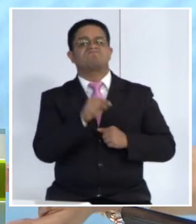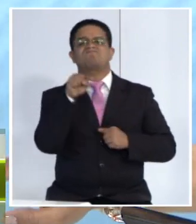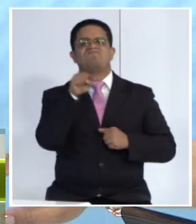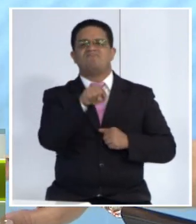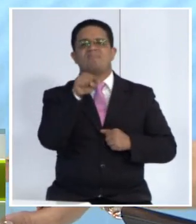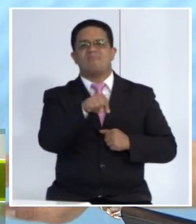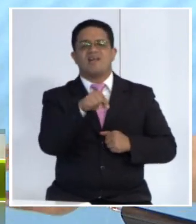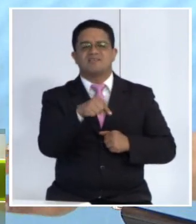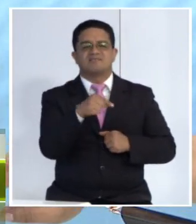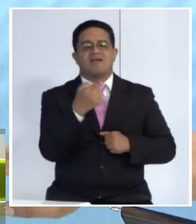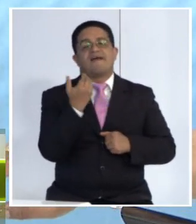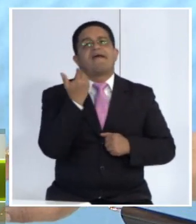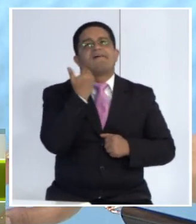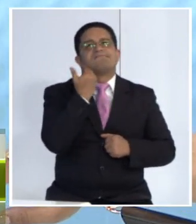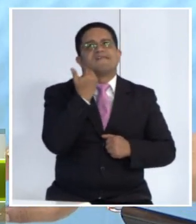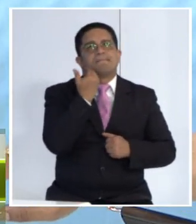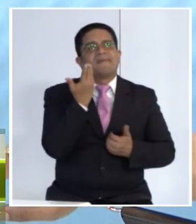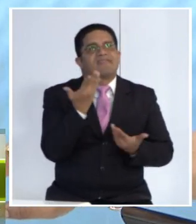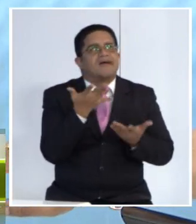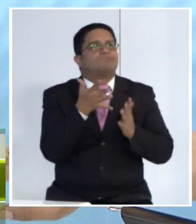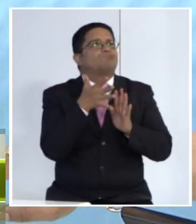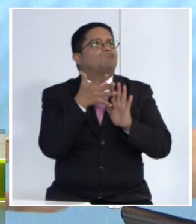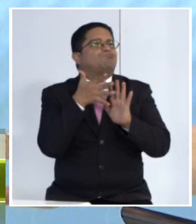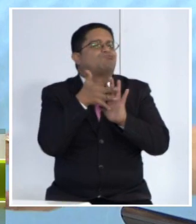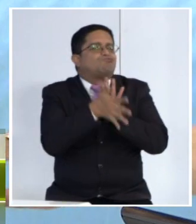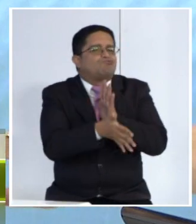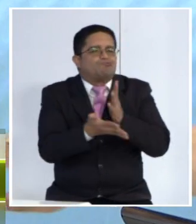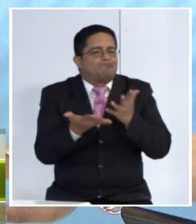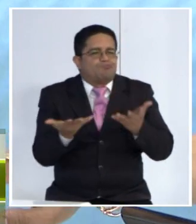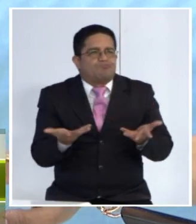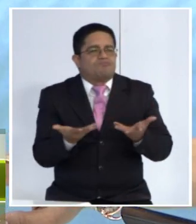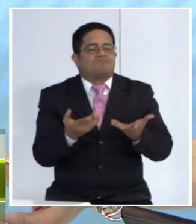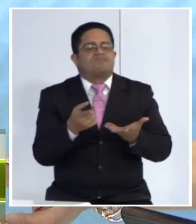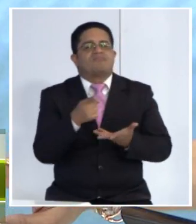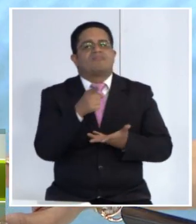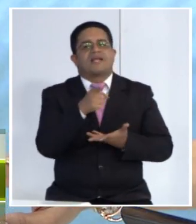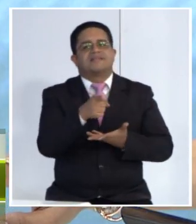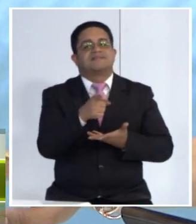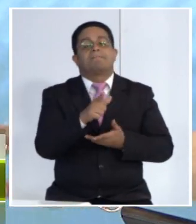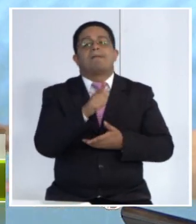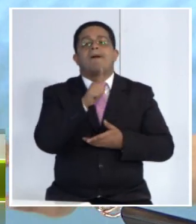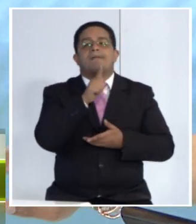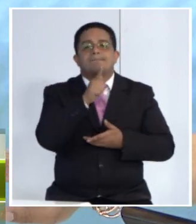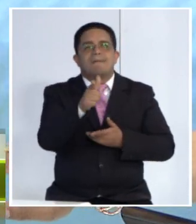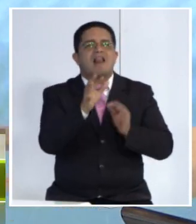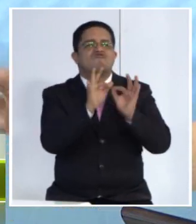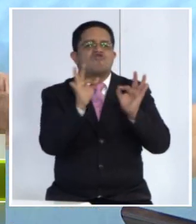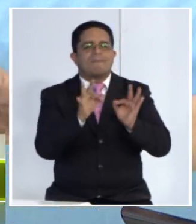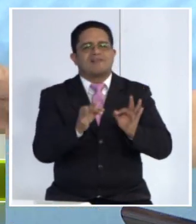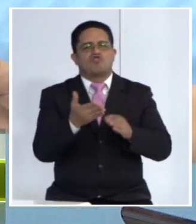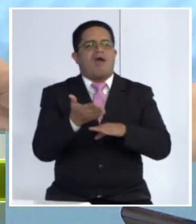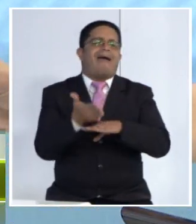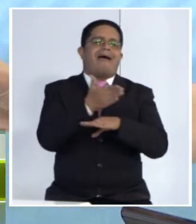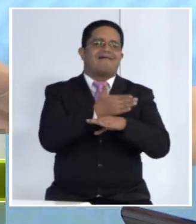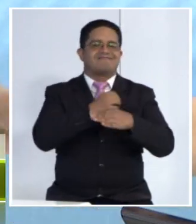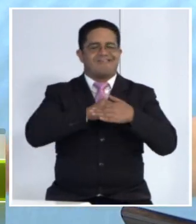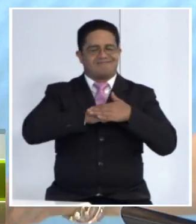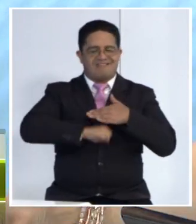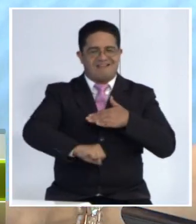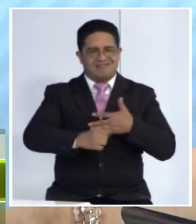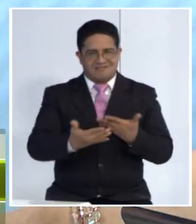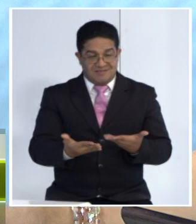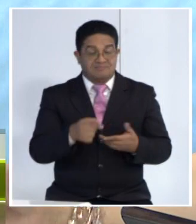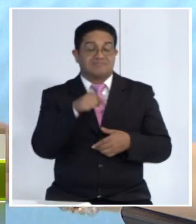esta enfermedad como concepto es una malformación congénita. Y esta